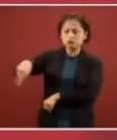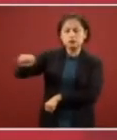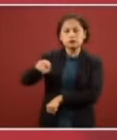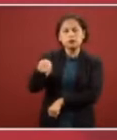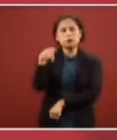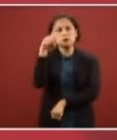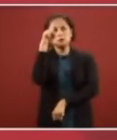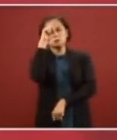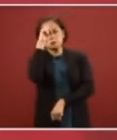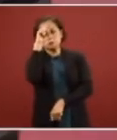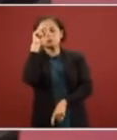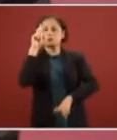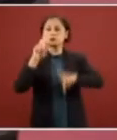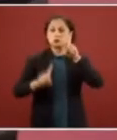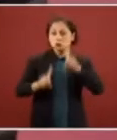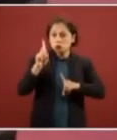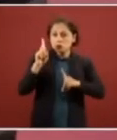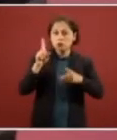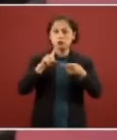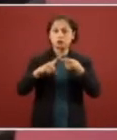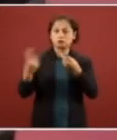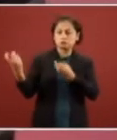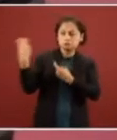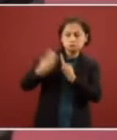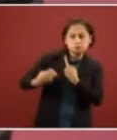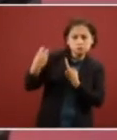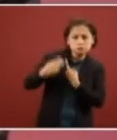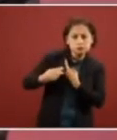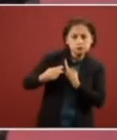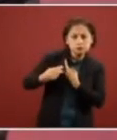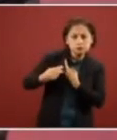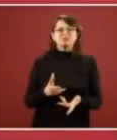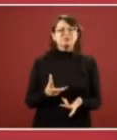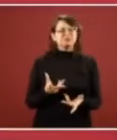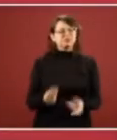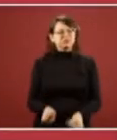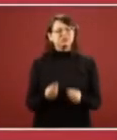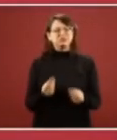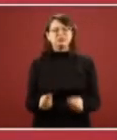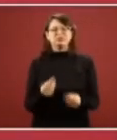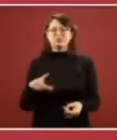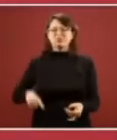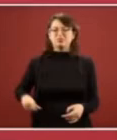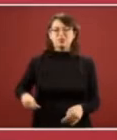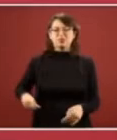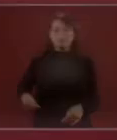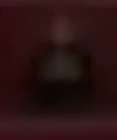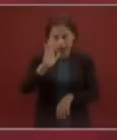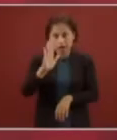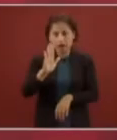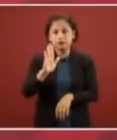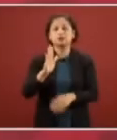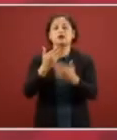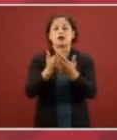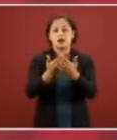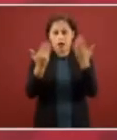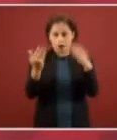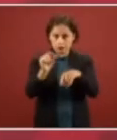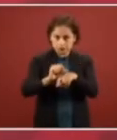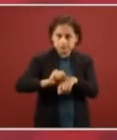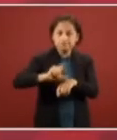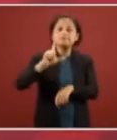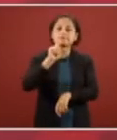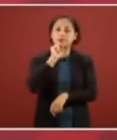all guaranteed to criticize oh my gosh un aumento